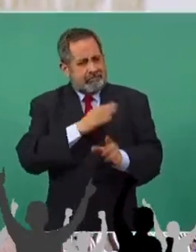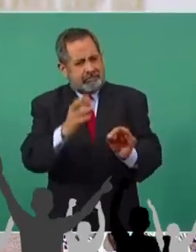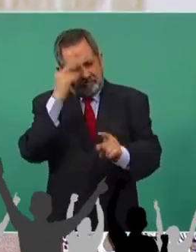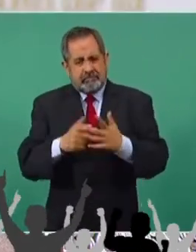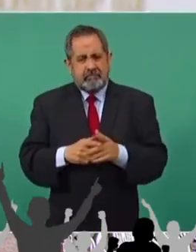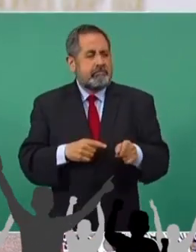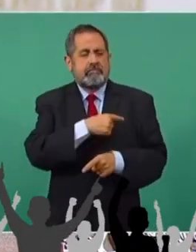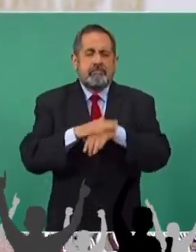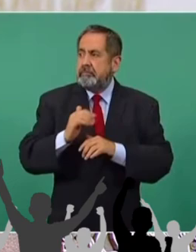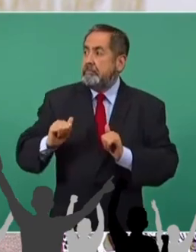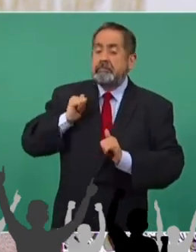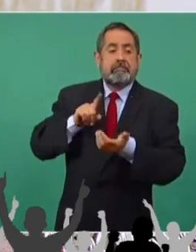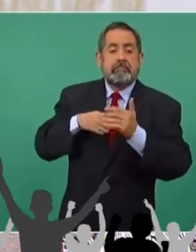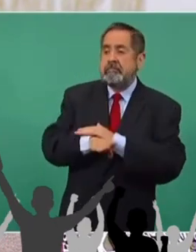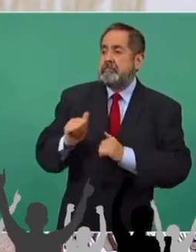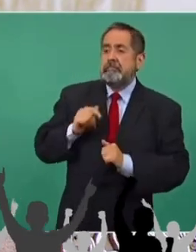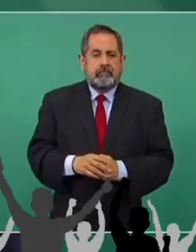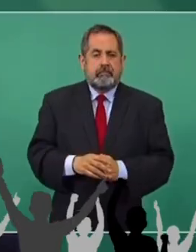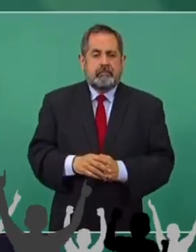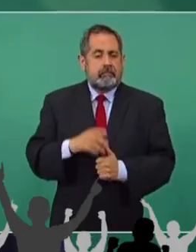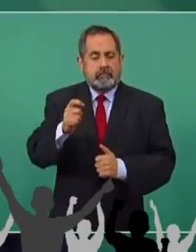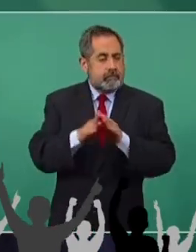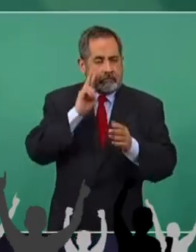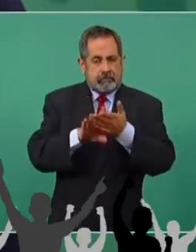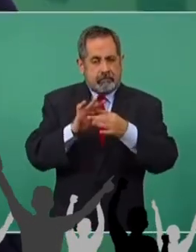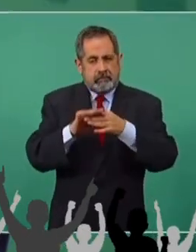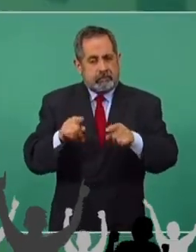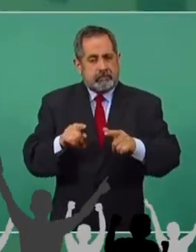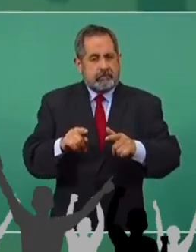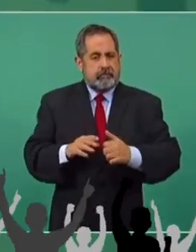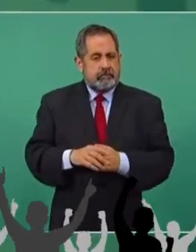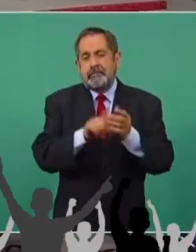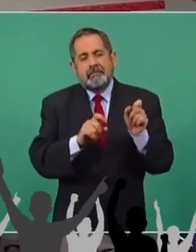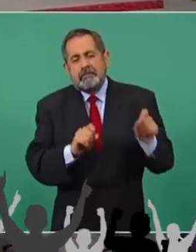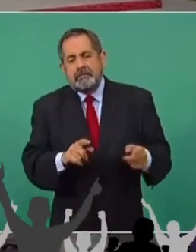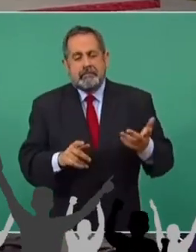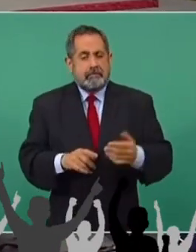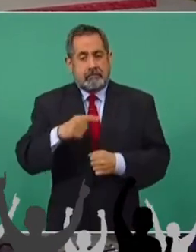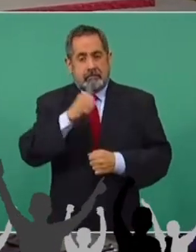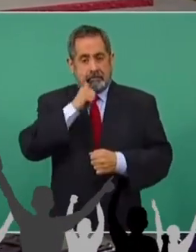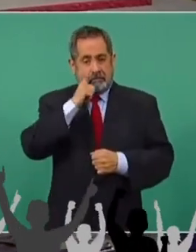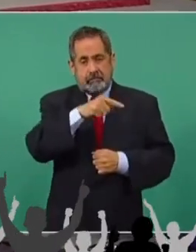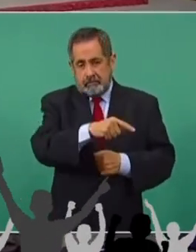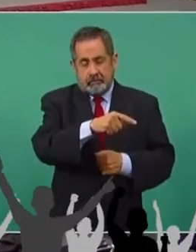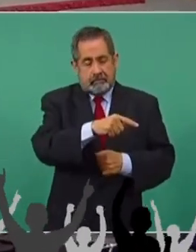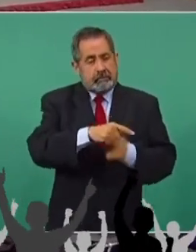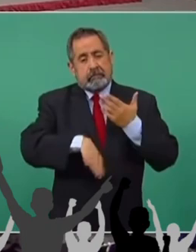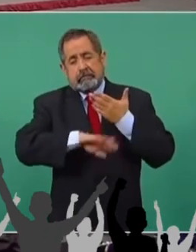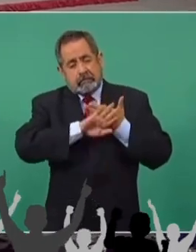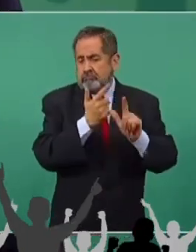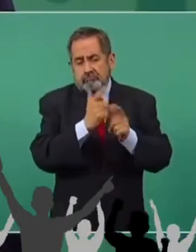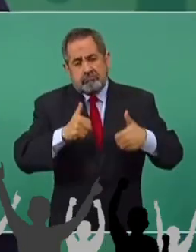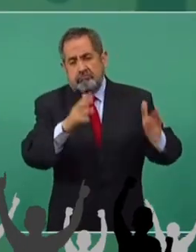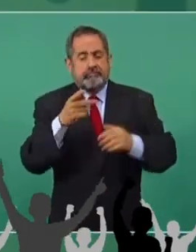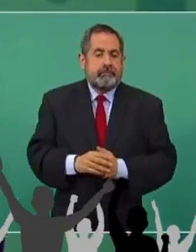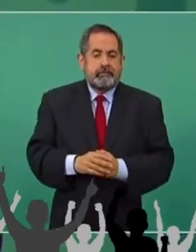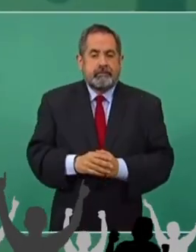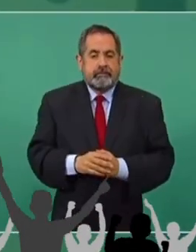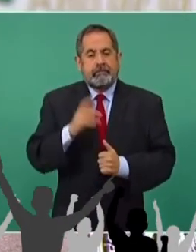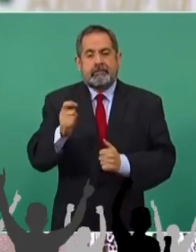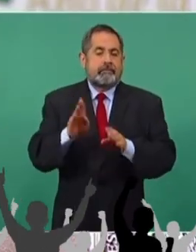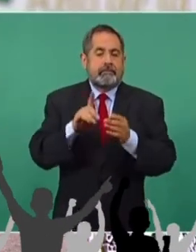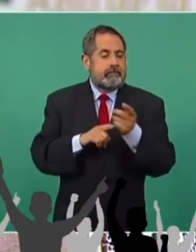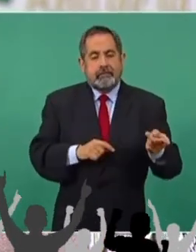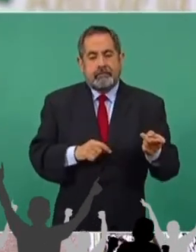y se montan en ellas de manera oportunista? Ahí veo a Zuckerman. Él siempre ha estado en contra de nosotros, siempre. Pero